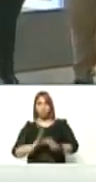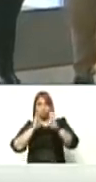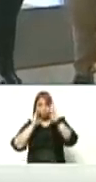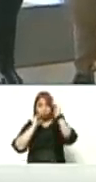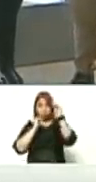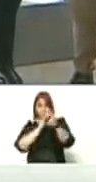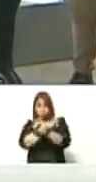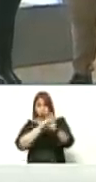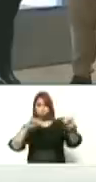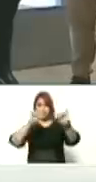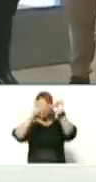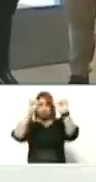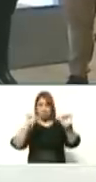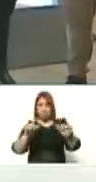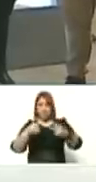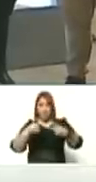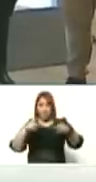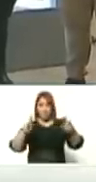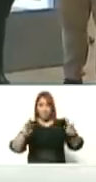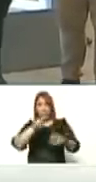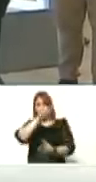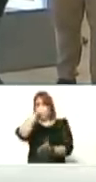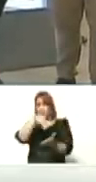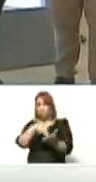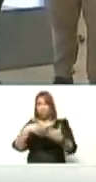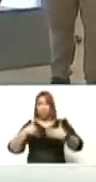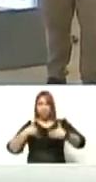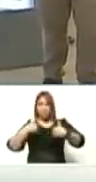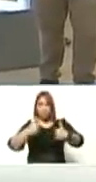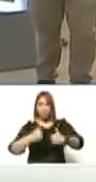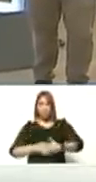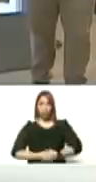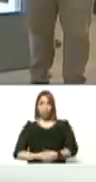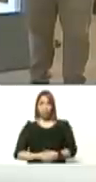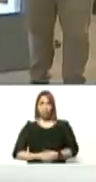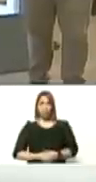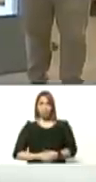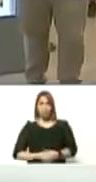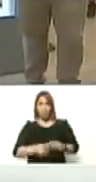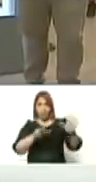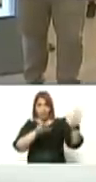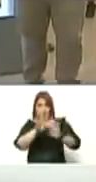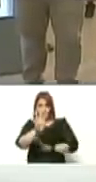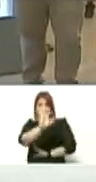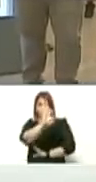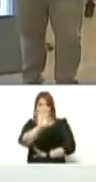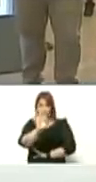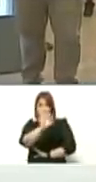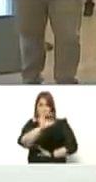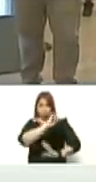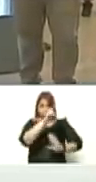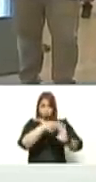en el Sistema Público Nacional de Salud. El 84%,